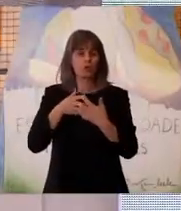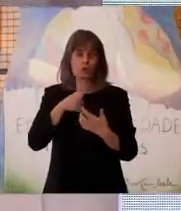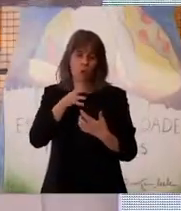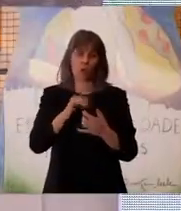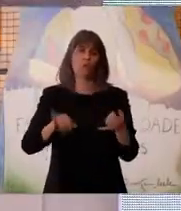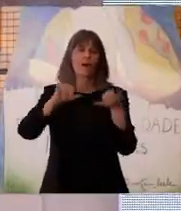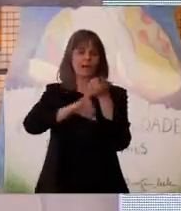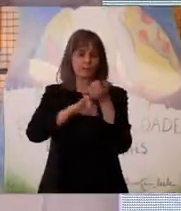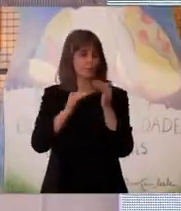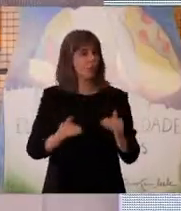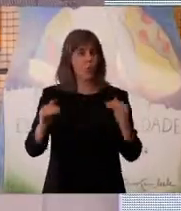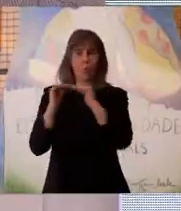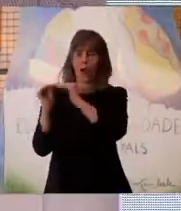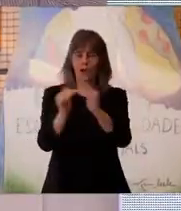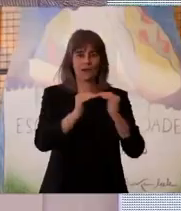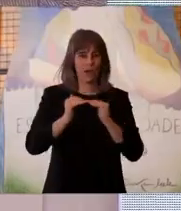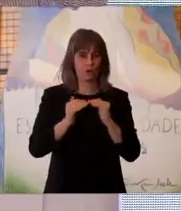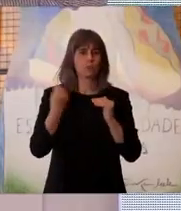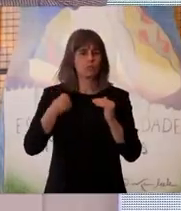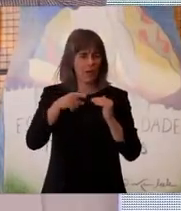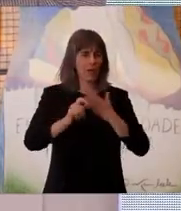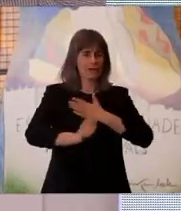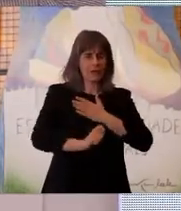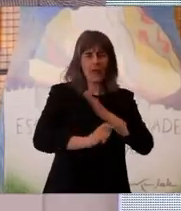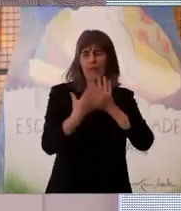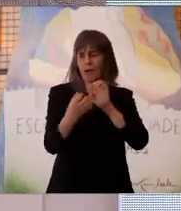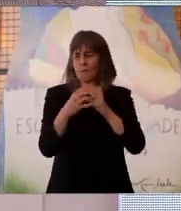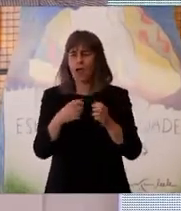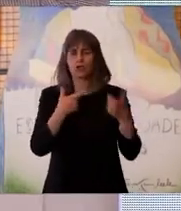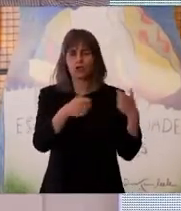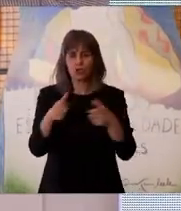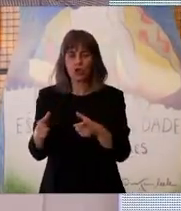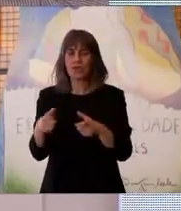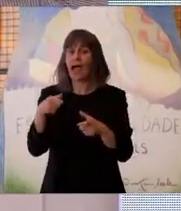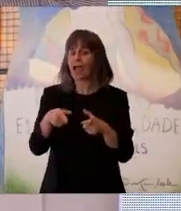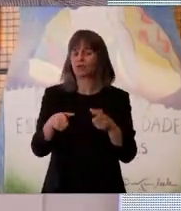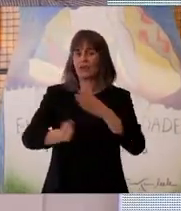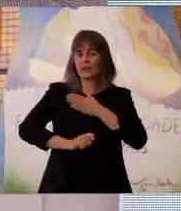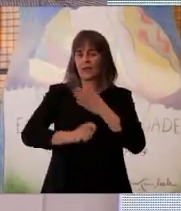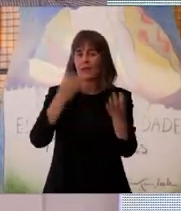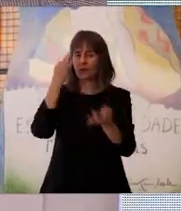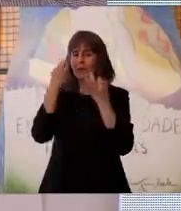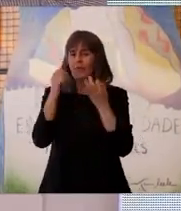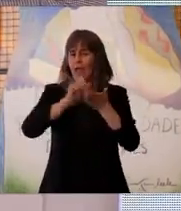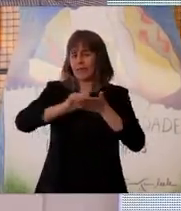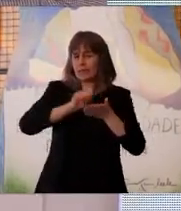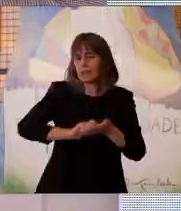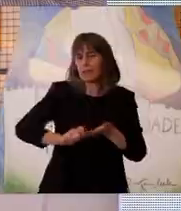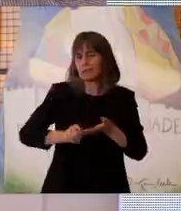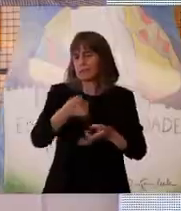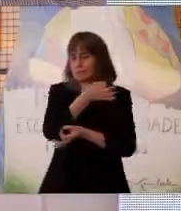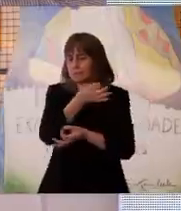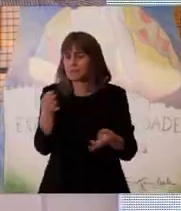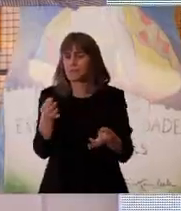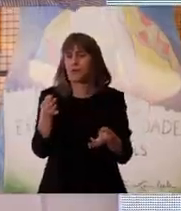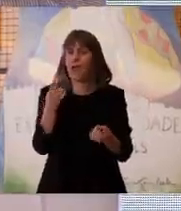igualitario que hizo una estrategia en la cual pactó con todos los sectores O sea hay una estrategia muy definida muy escrita sobre un papel que